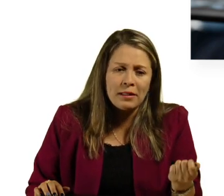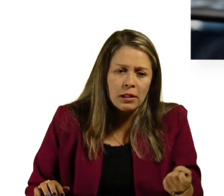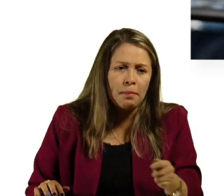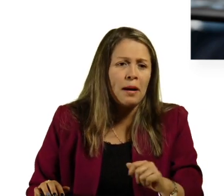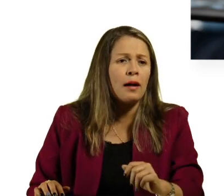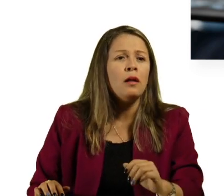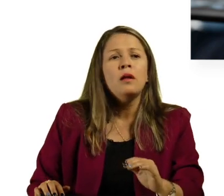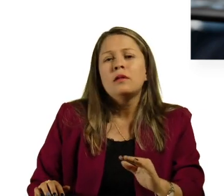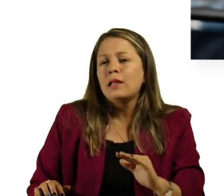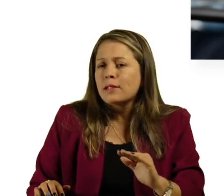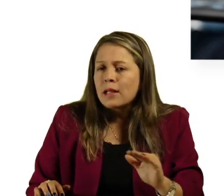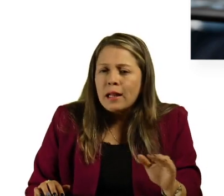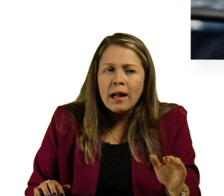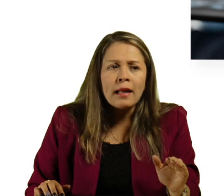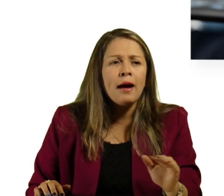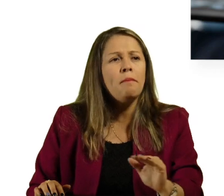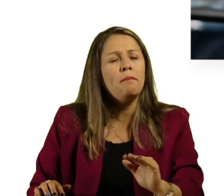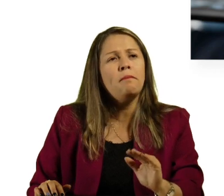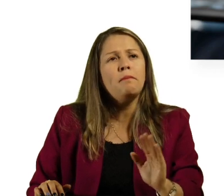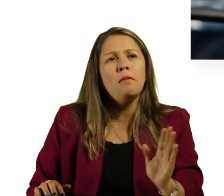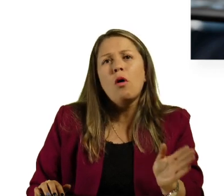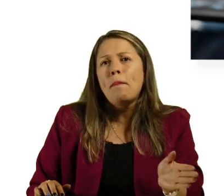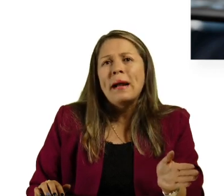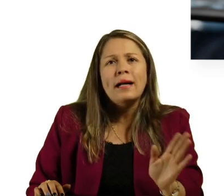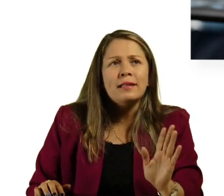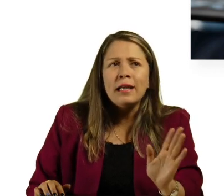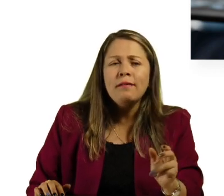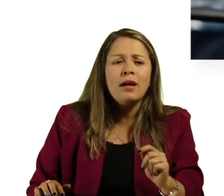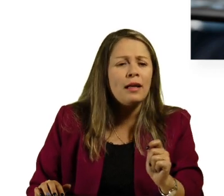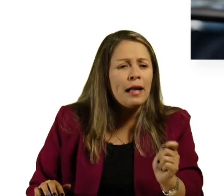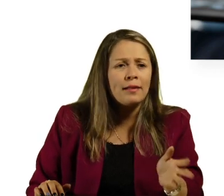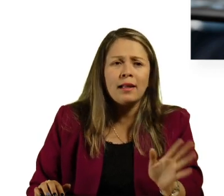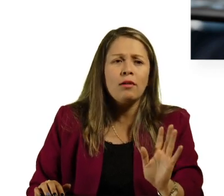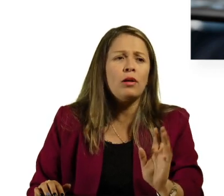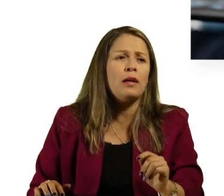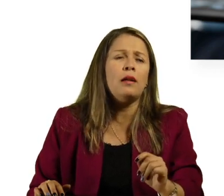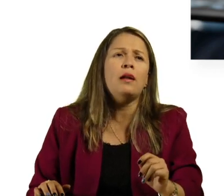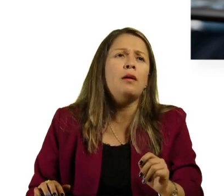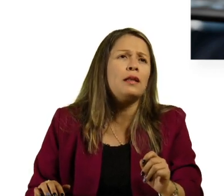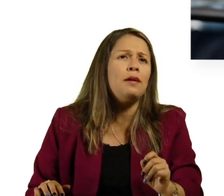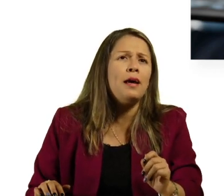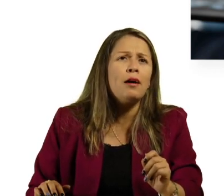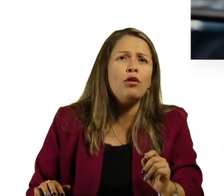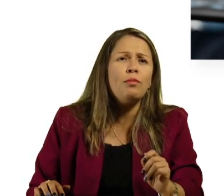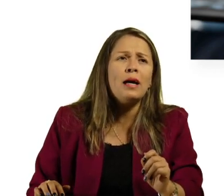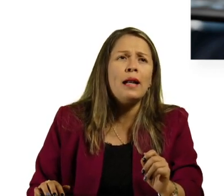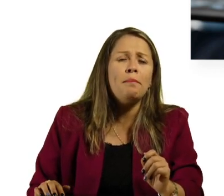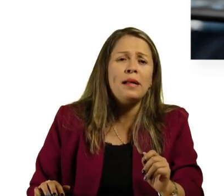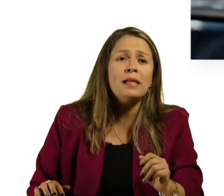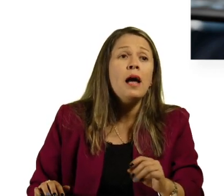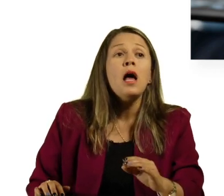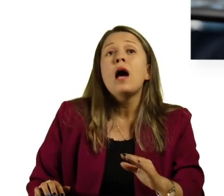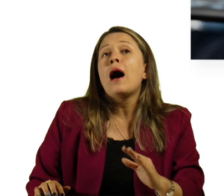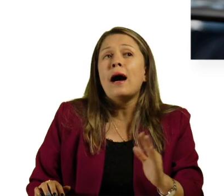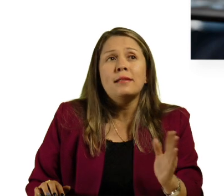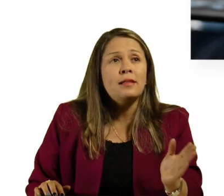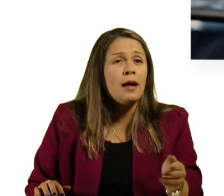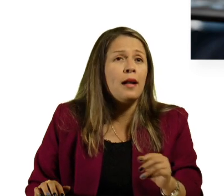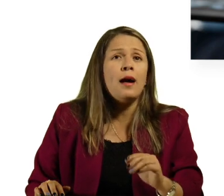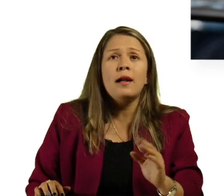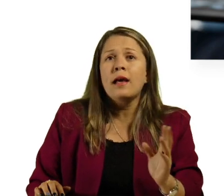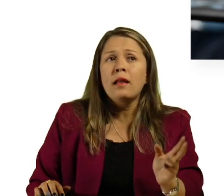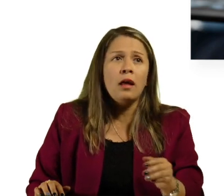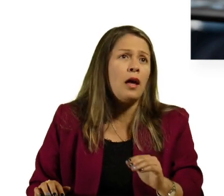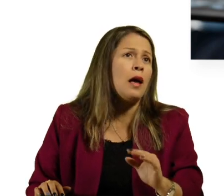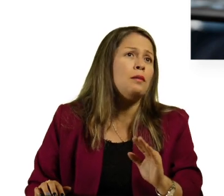Debe participar desde el área operativa directa con la actividad económica de la empresa hasta